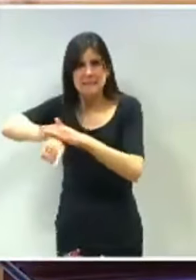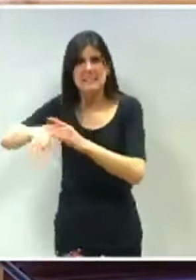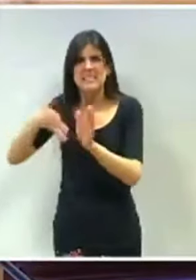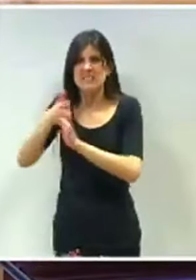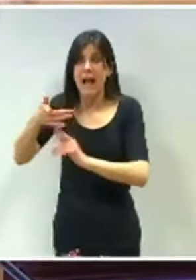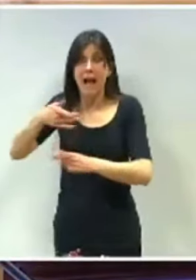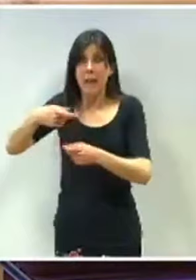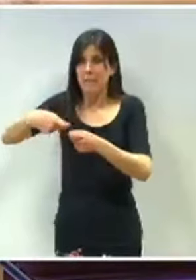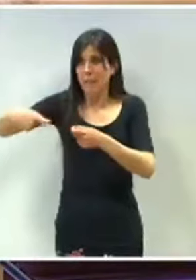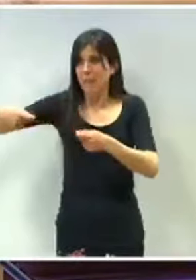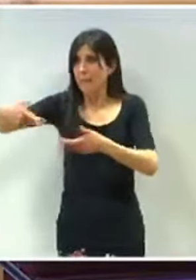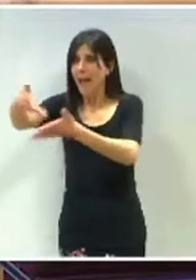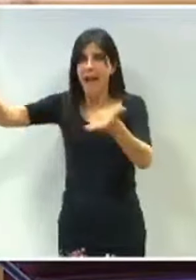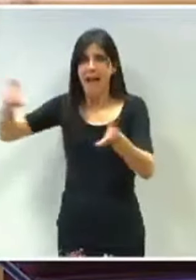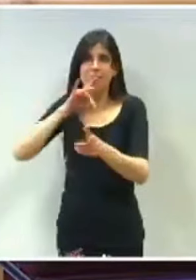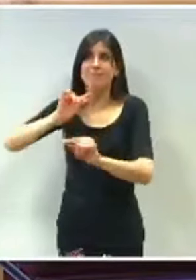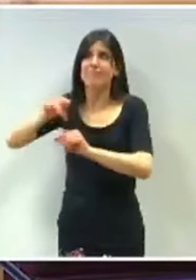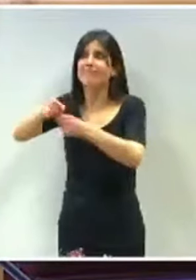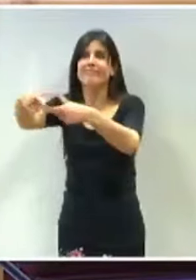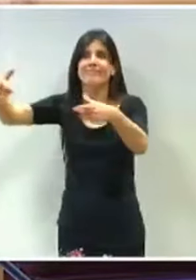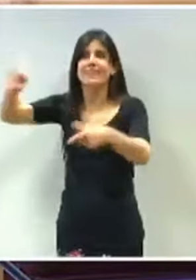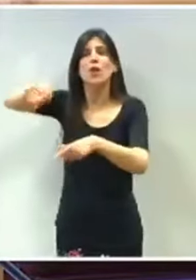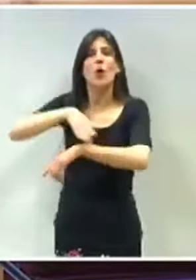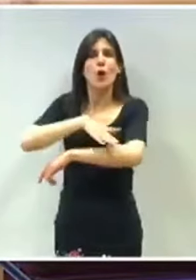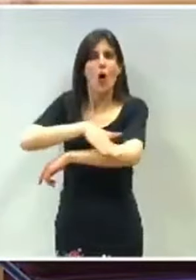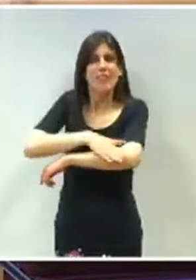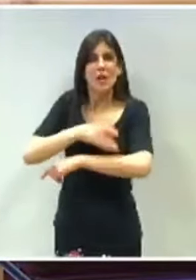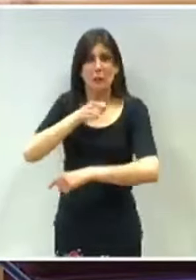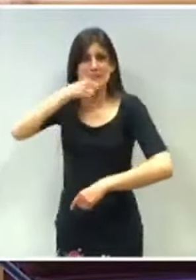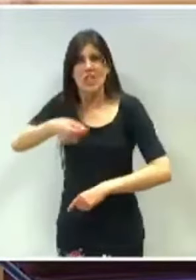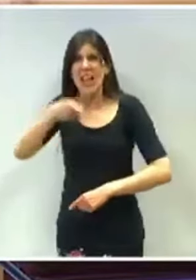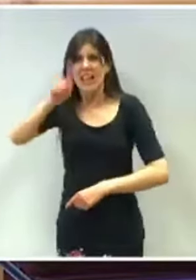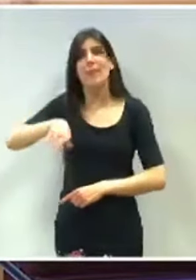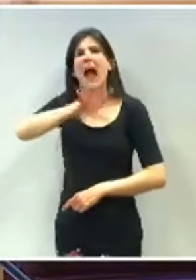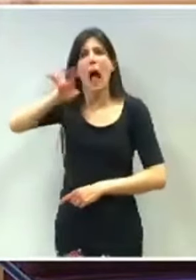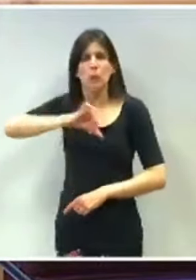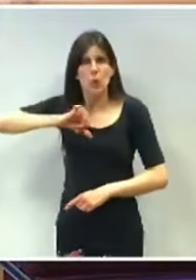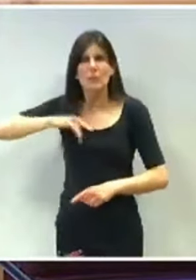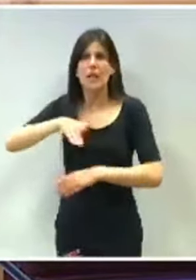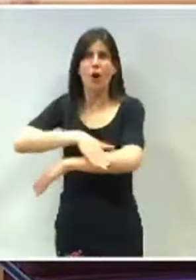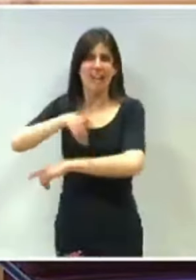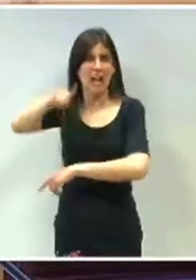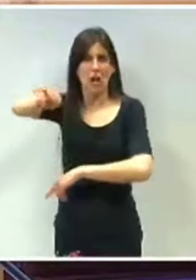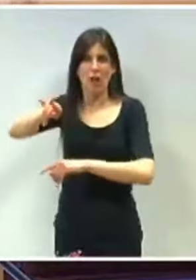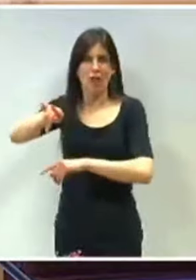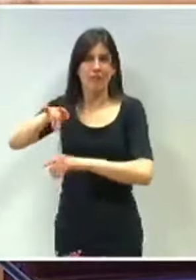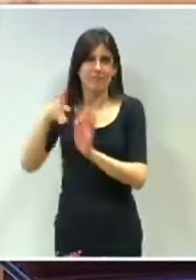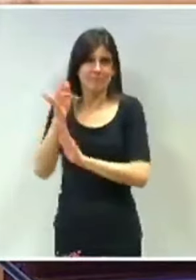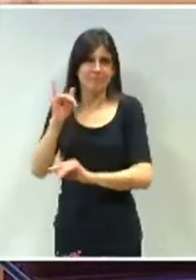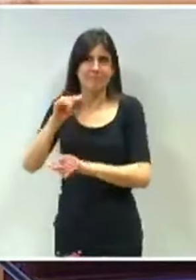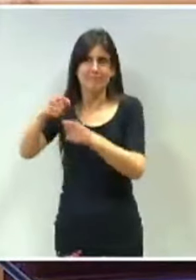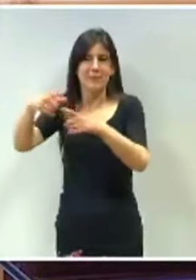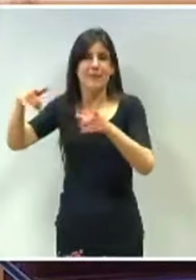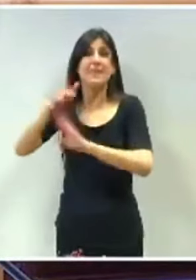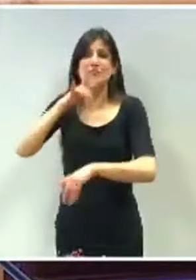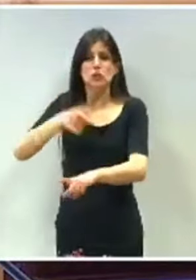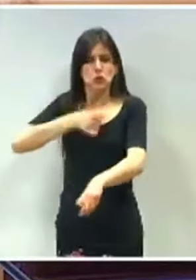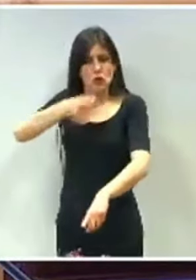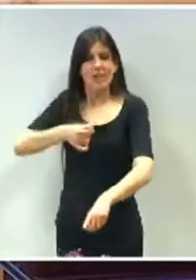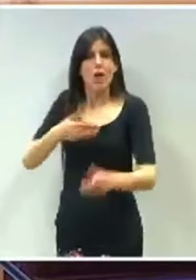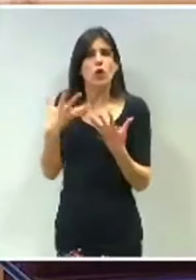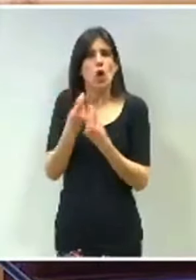clientaliveinterval des soe a su gobierno y a las autonomías gobernadas por su partido y termino diciendo un socialista con su maleta